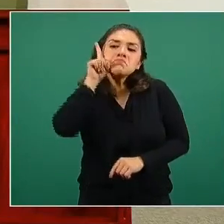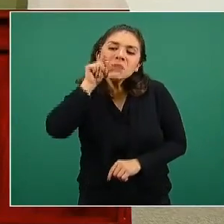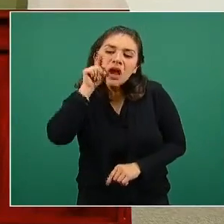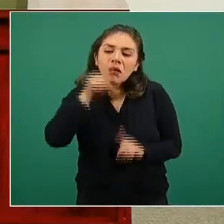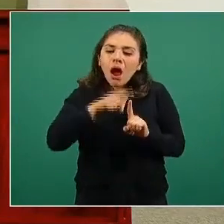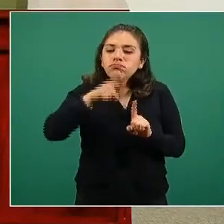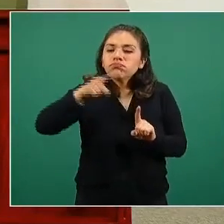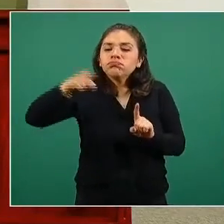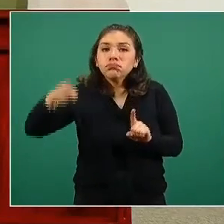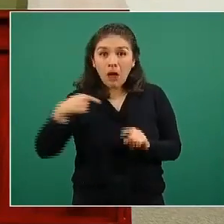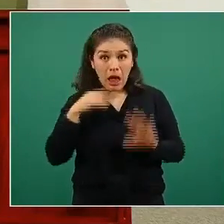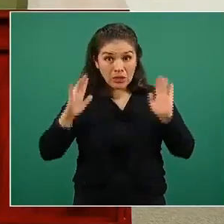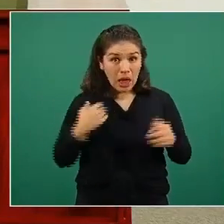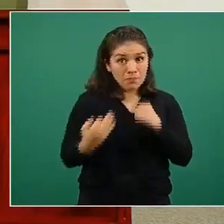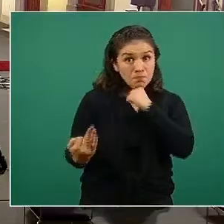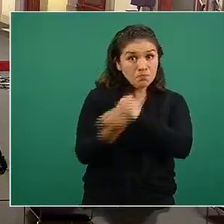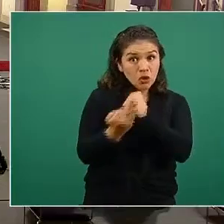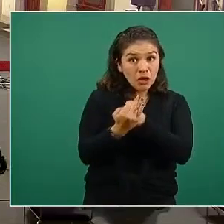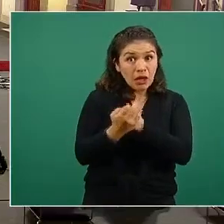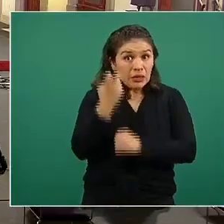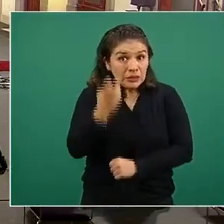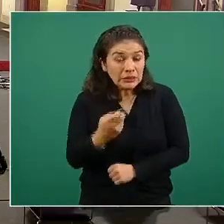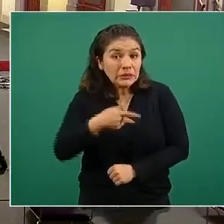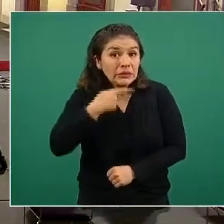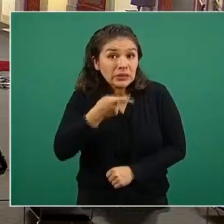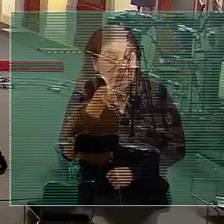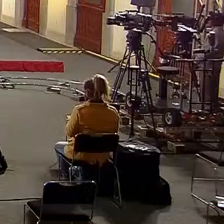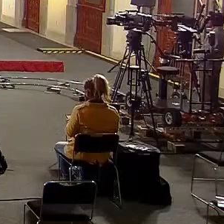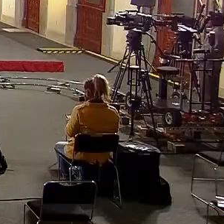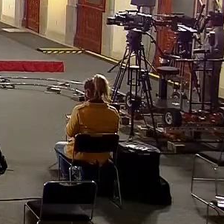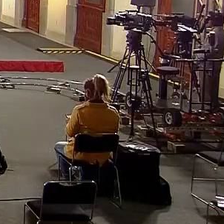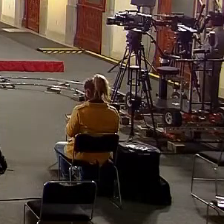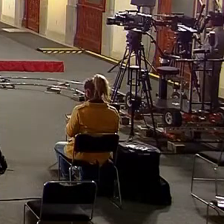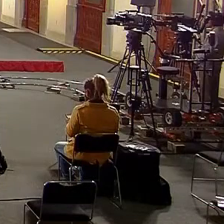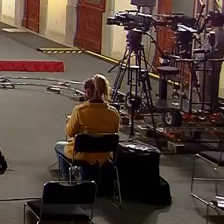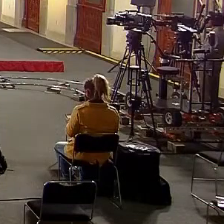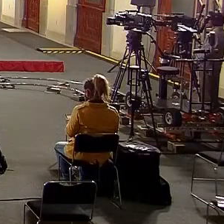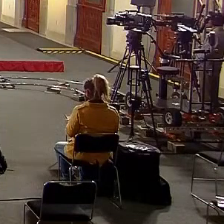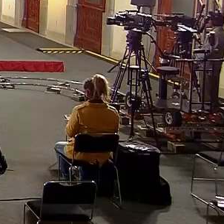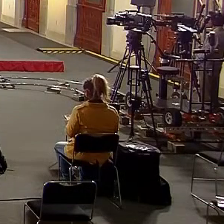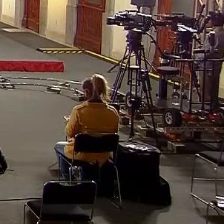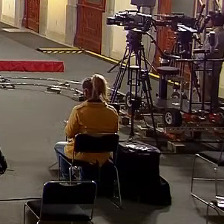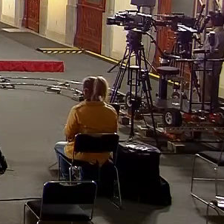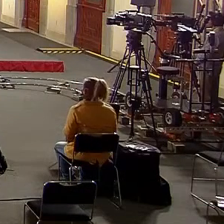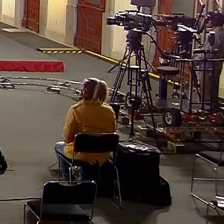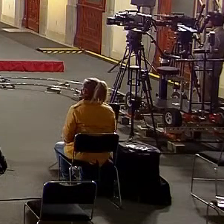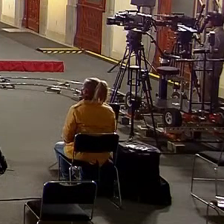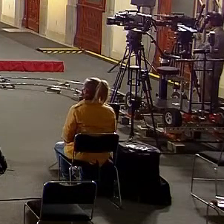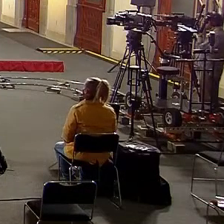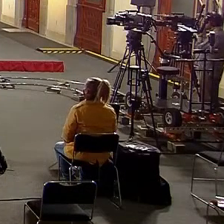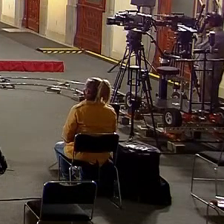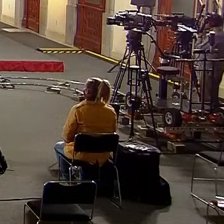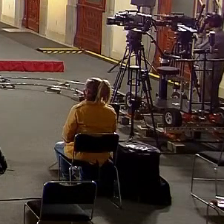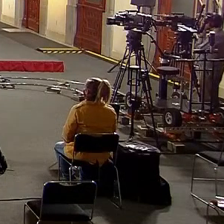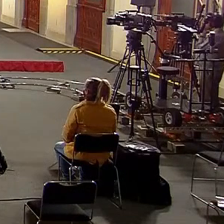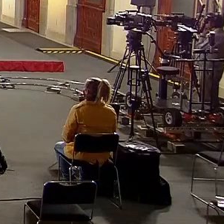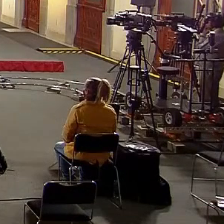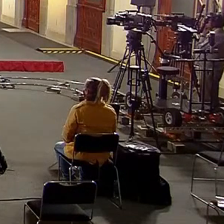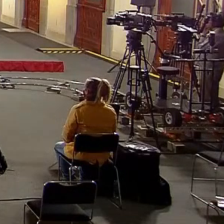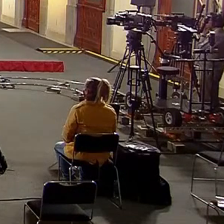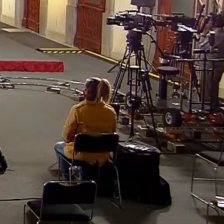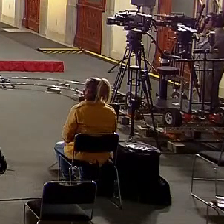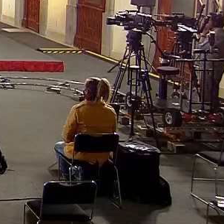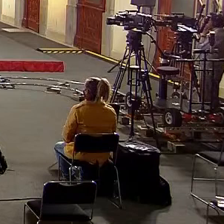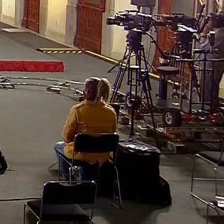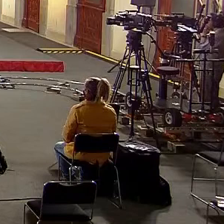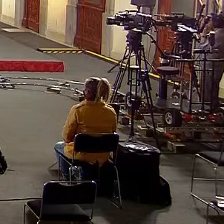decir, ni me protege, ni significa que esa tarde, esa noche o al día siguiente yo me pueda contagiar y